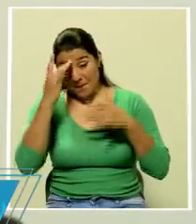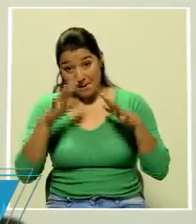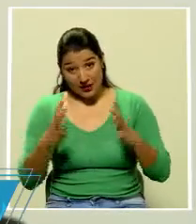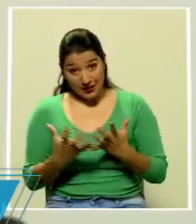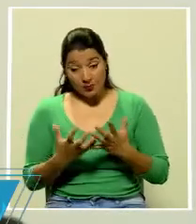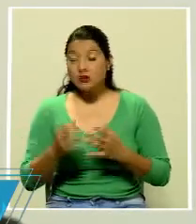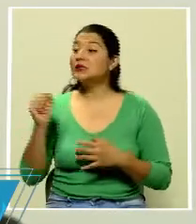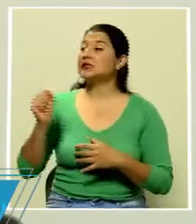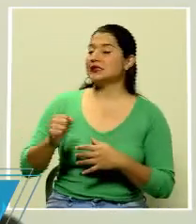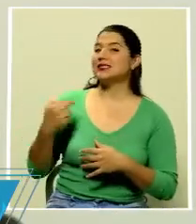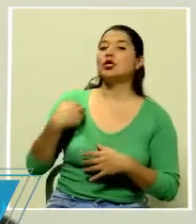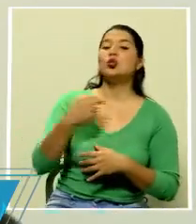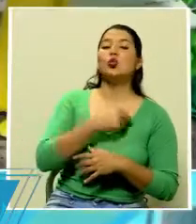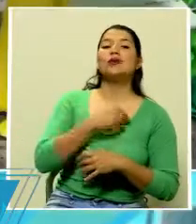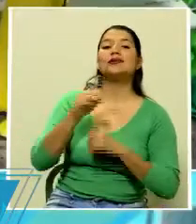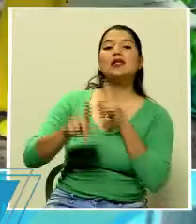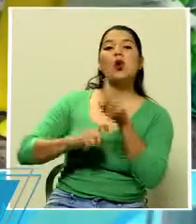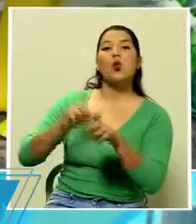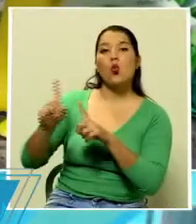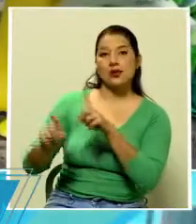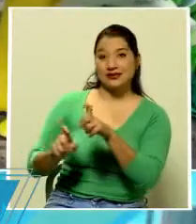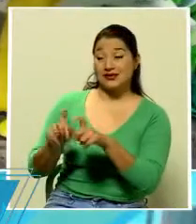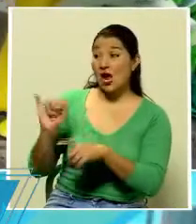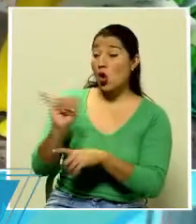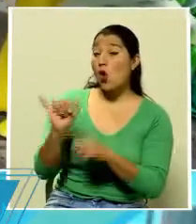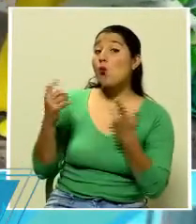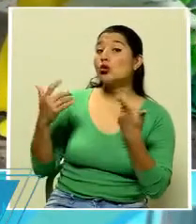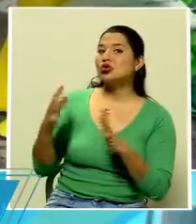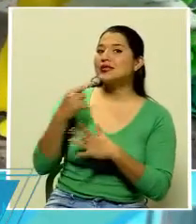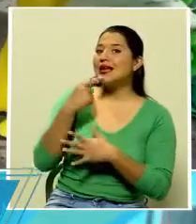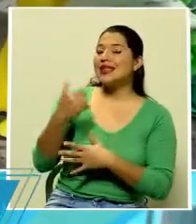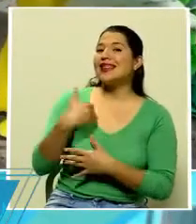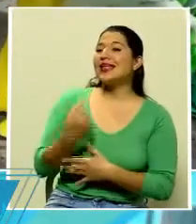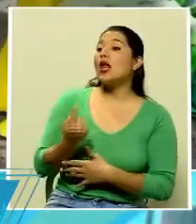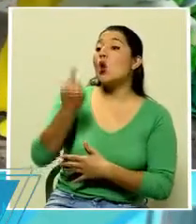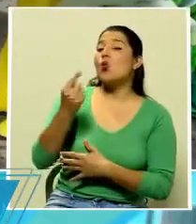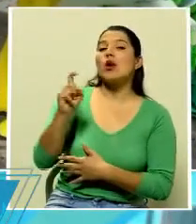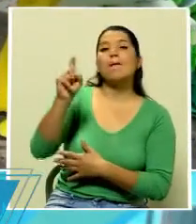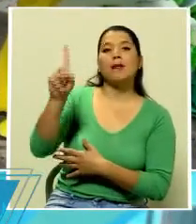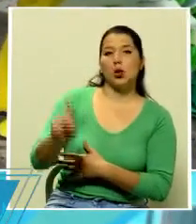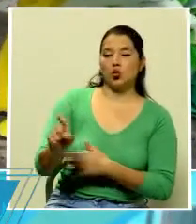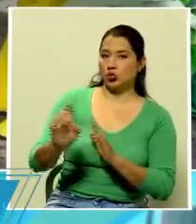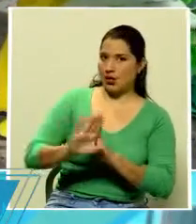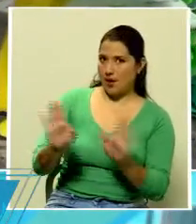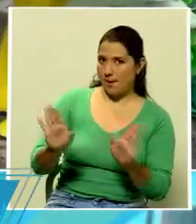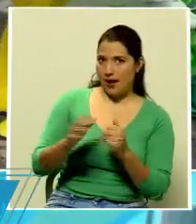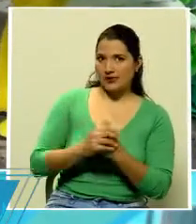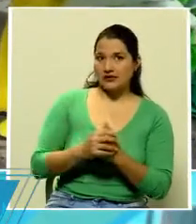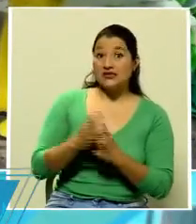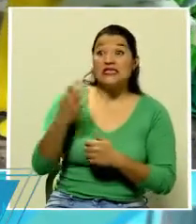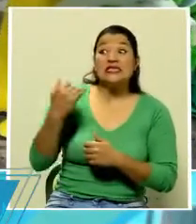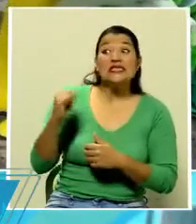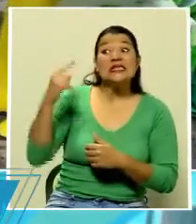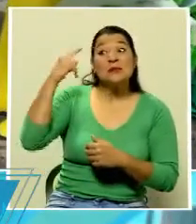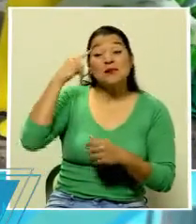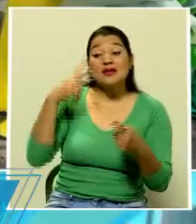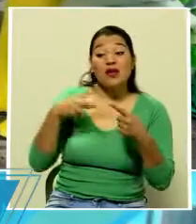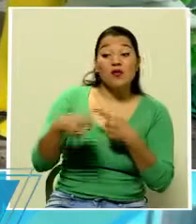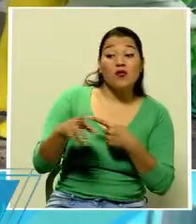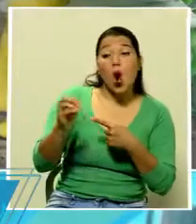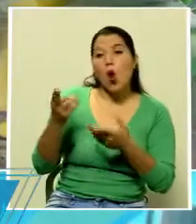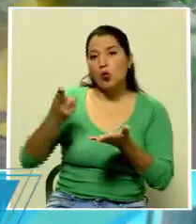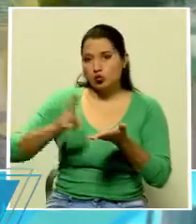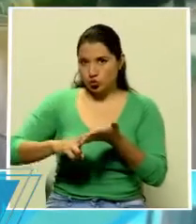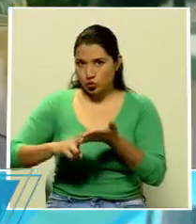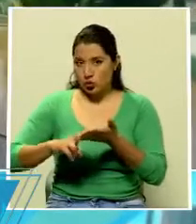nuestra encuesta, como te comentaba ahorita, tiene pues una sola pregunta. La pregunta es si planean algún movimiento, pero efectivamente a